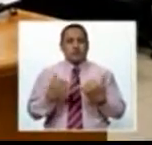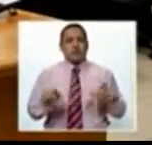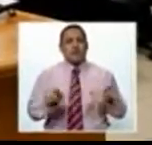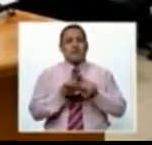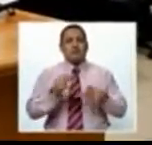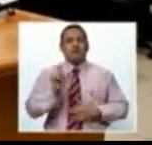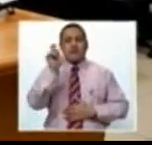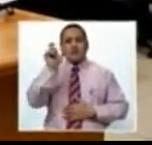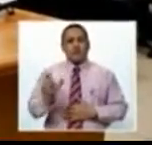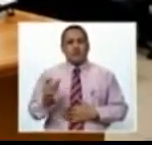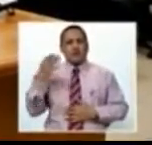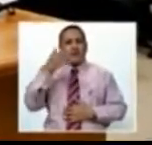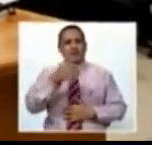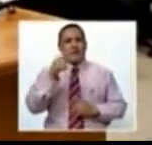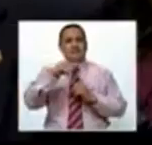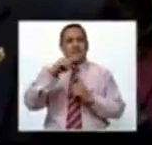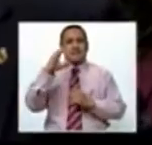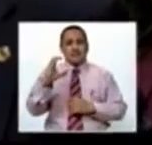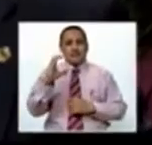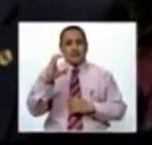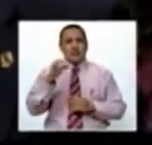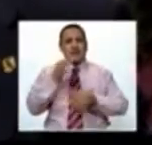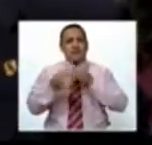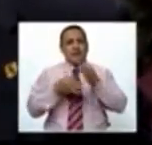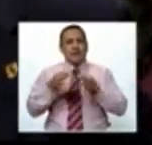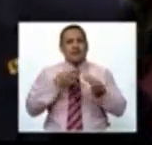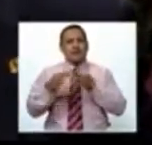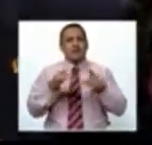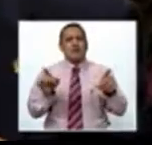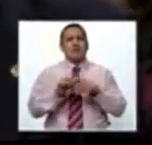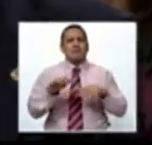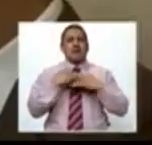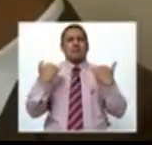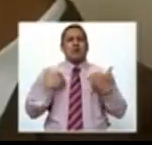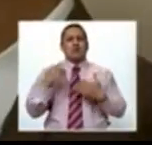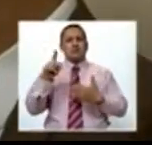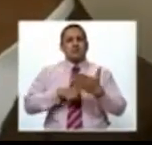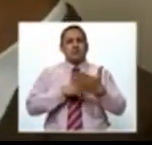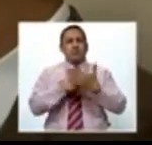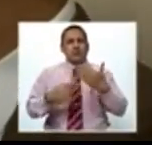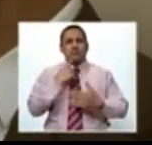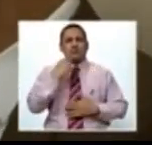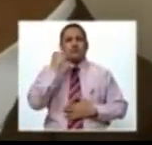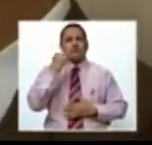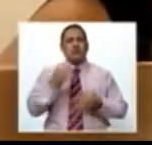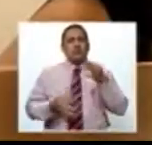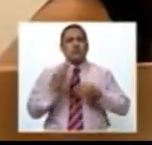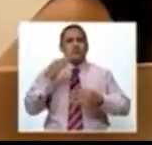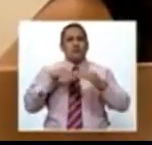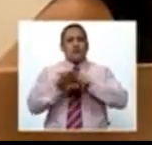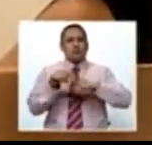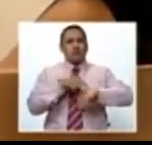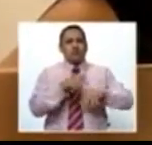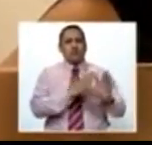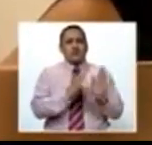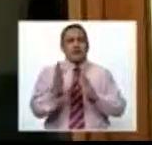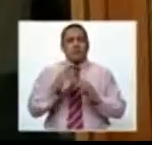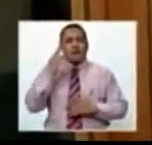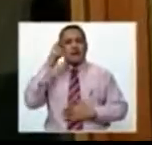un ciudadano que llega hasta el Tribunal Constitucional alegando la vulneración de sus derechos a ser juzgado dentro de un plazo